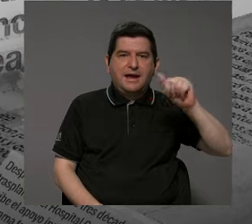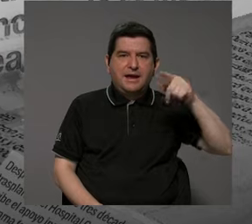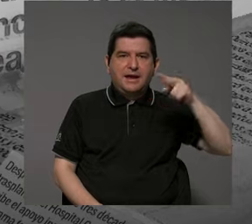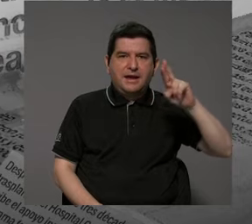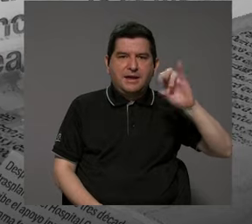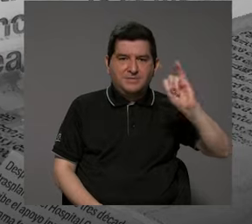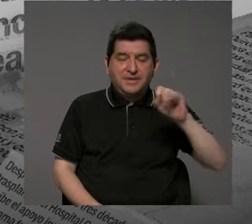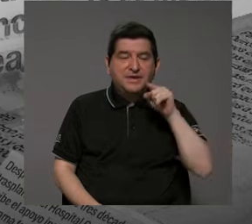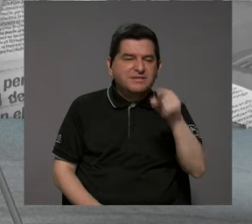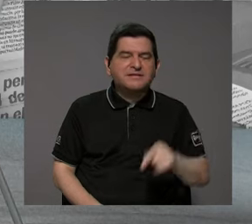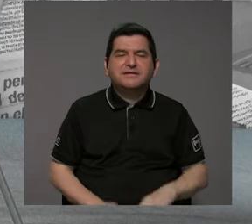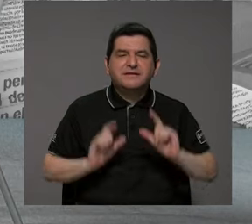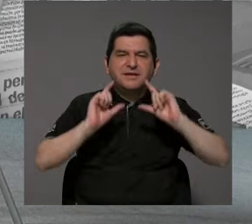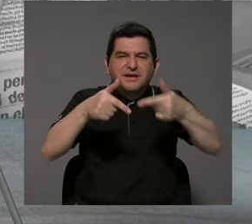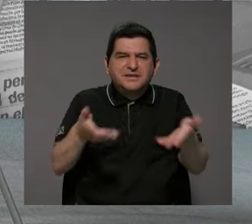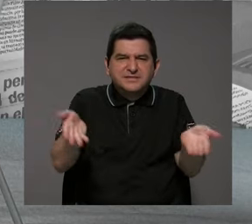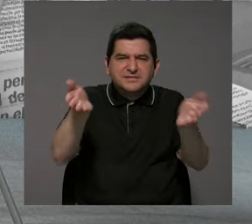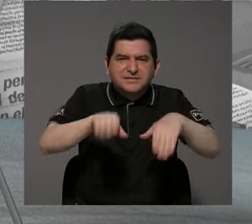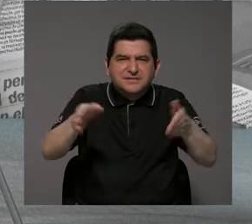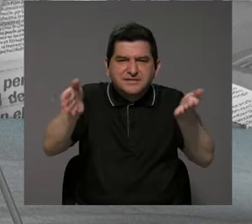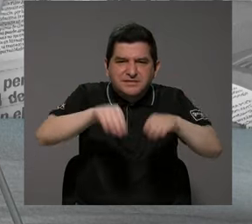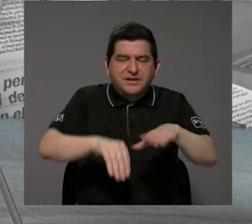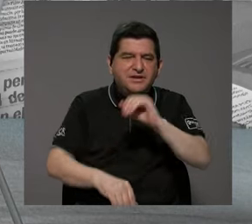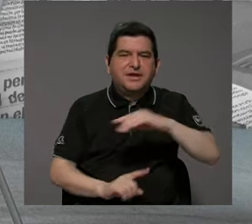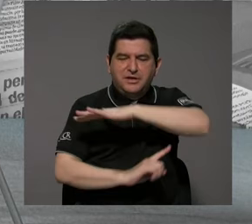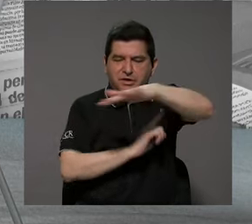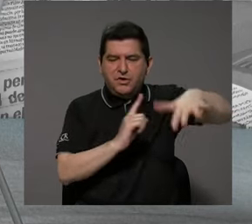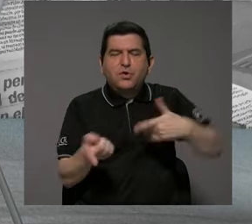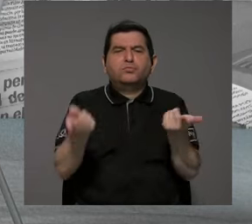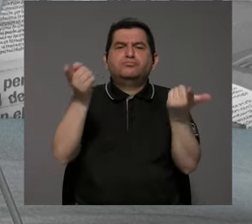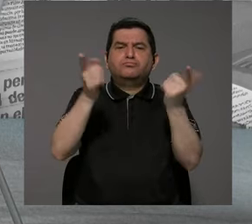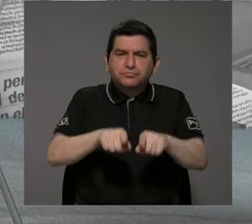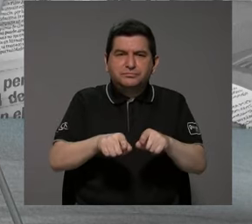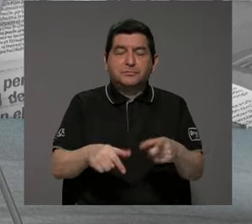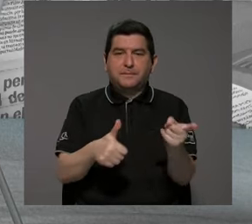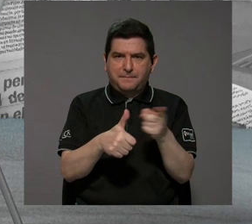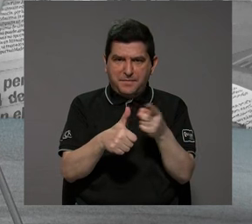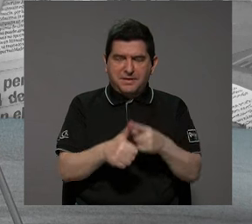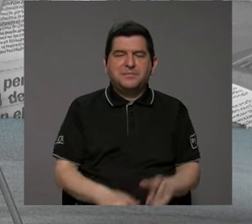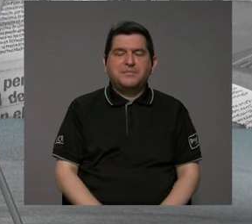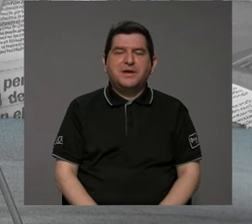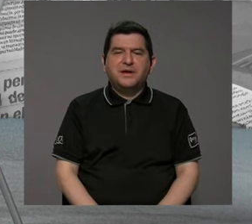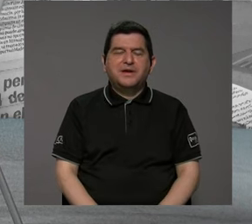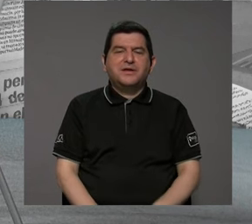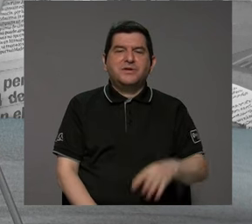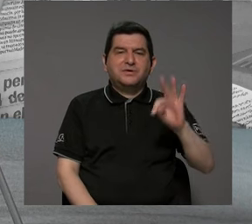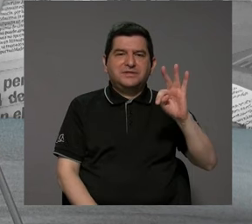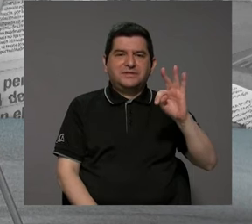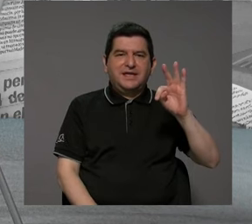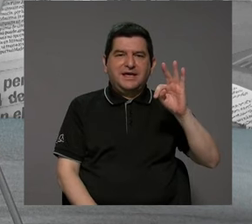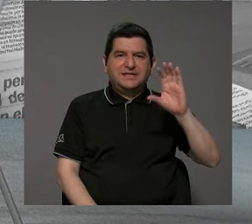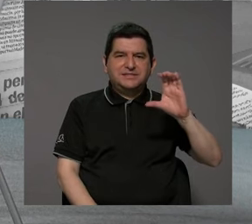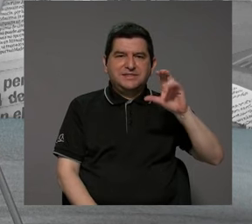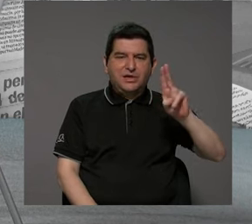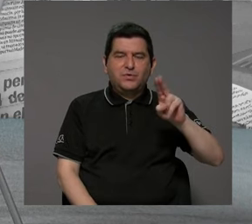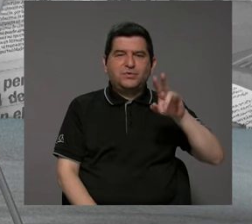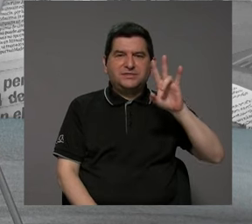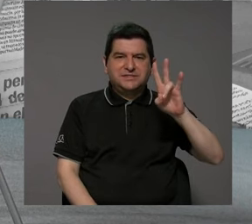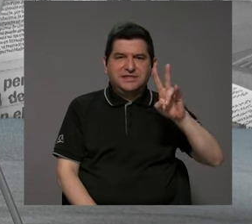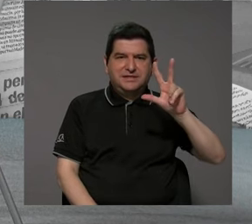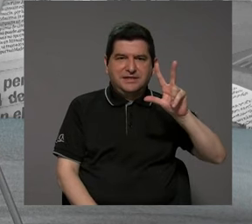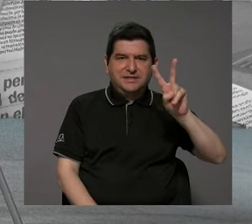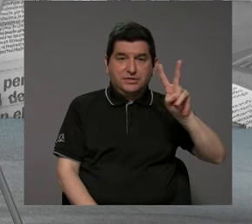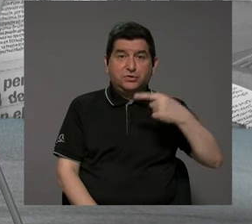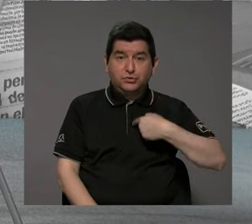el relleno sanitario y lo que ocurre alrededor verdad entonces esa es la primera cosa que hicimos eso lo hicimos desde el tc 732 que que en ese momento yo